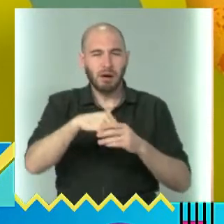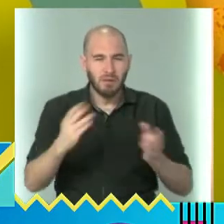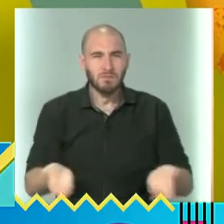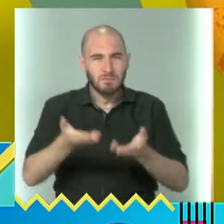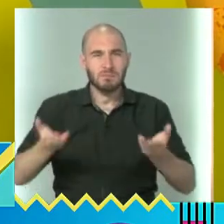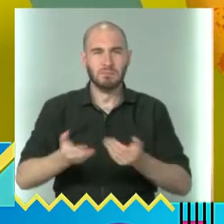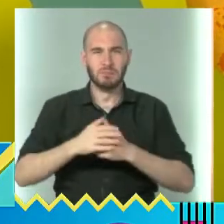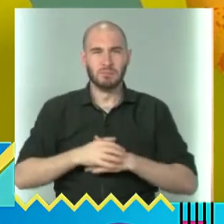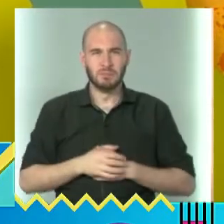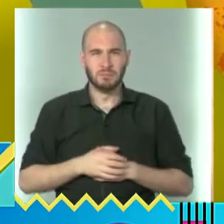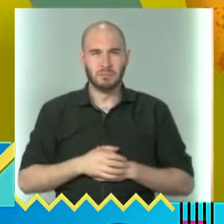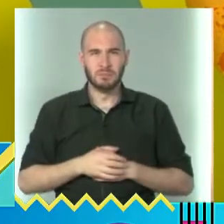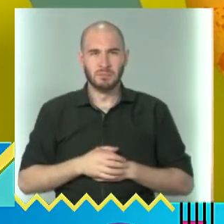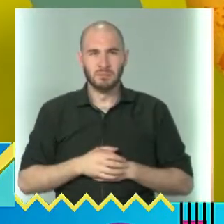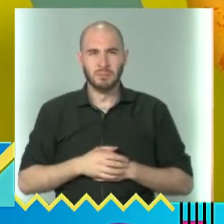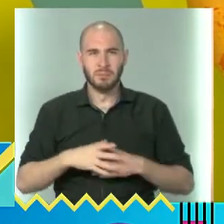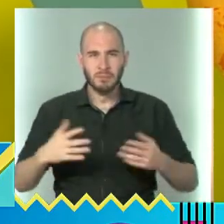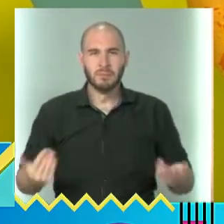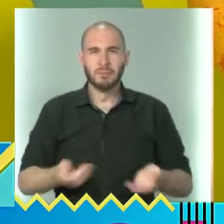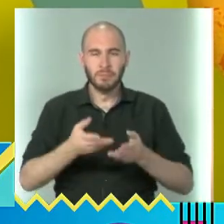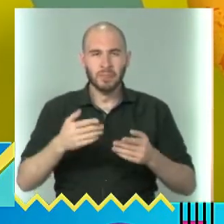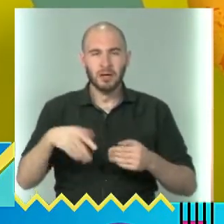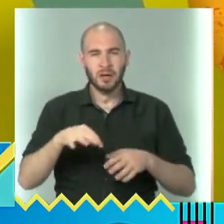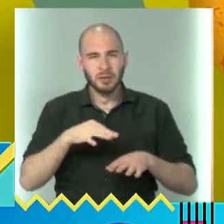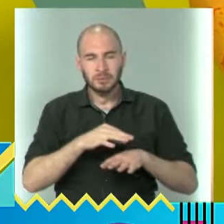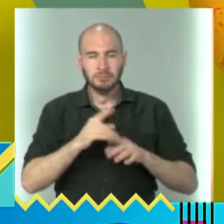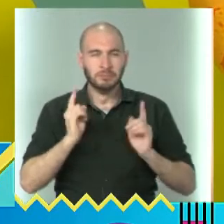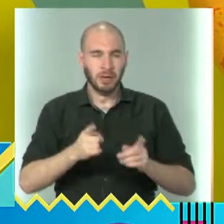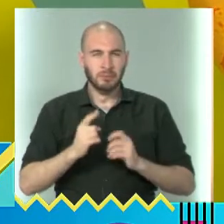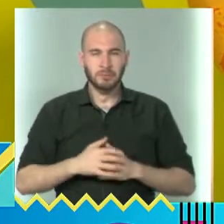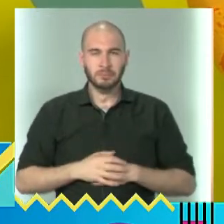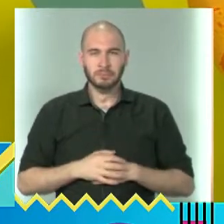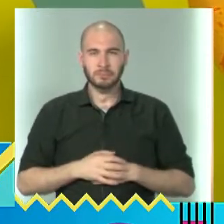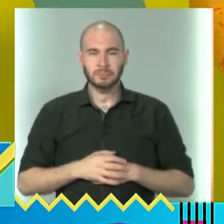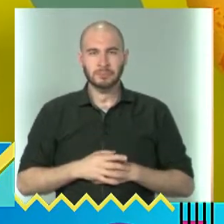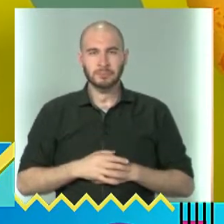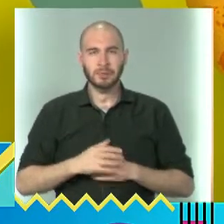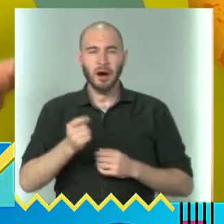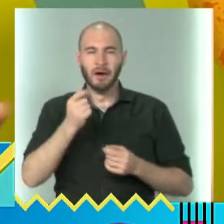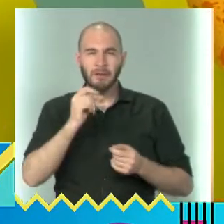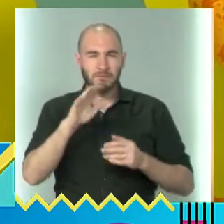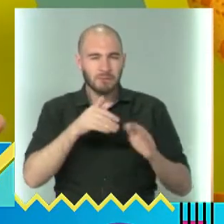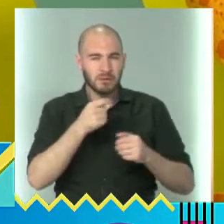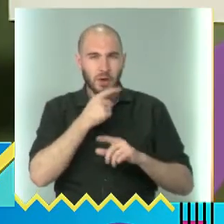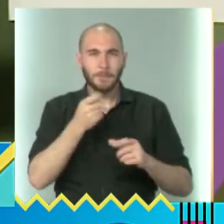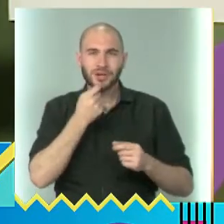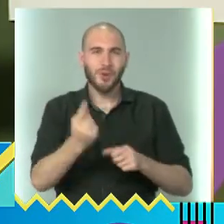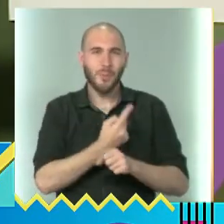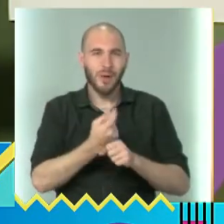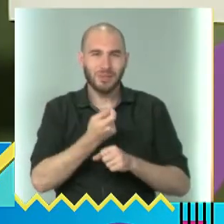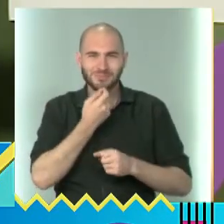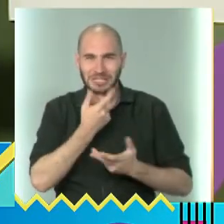promueve, empuja en la dirección de seguir con eso. No te llama de ningún modo, porque no puede hacerlo,